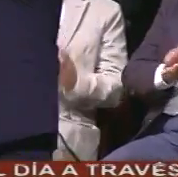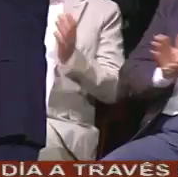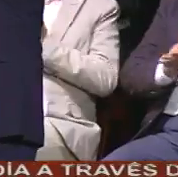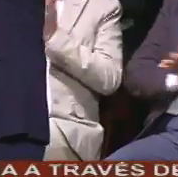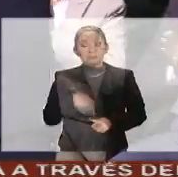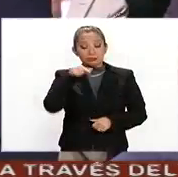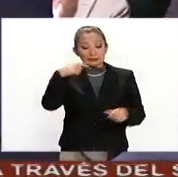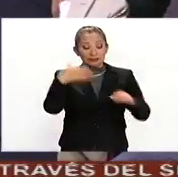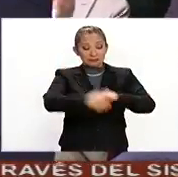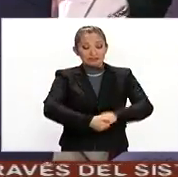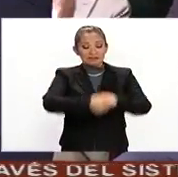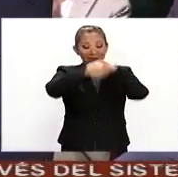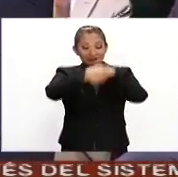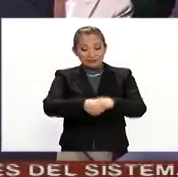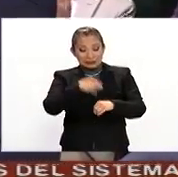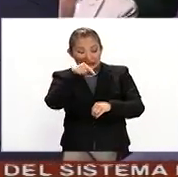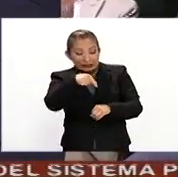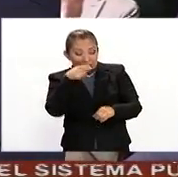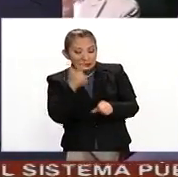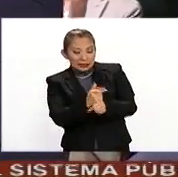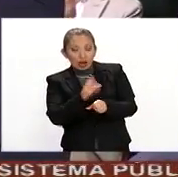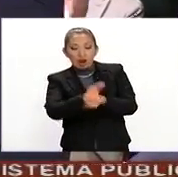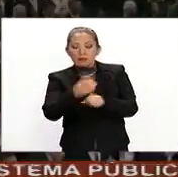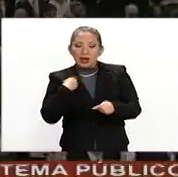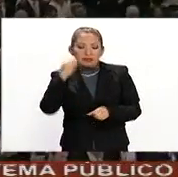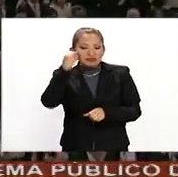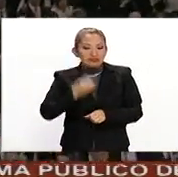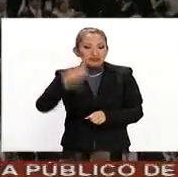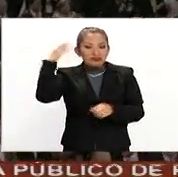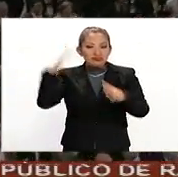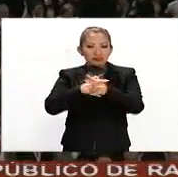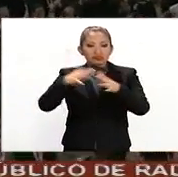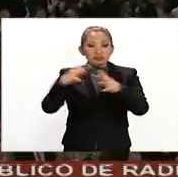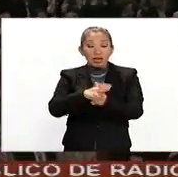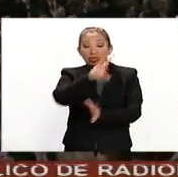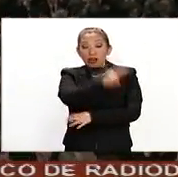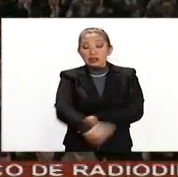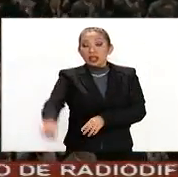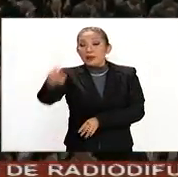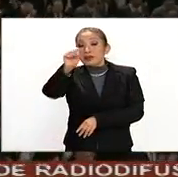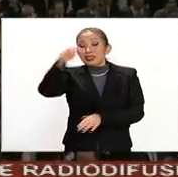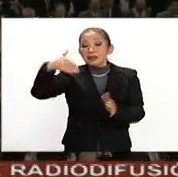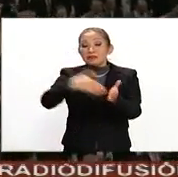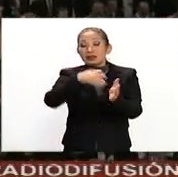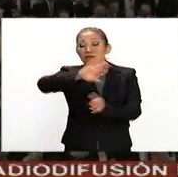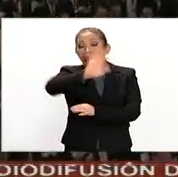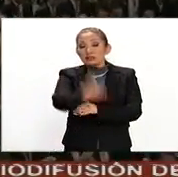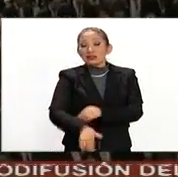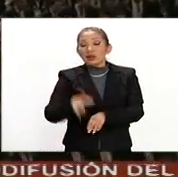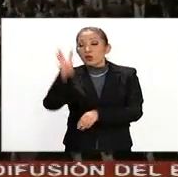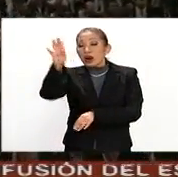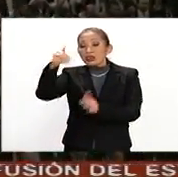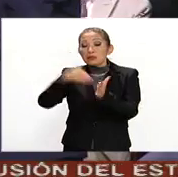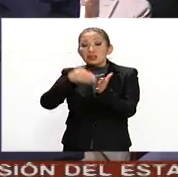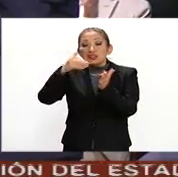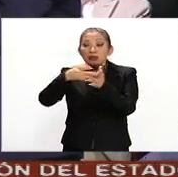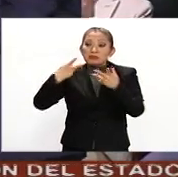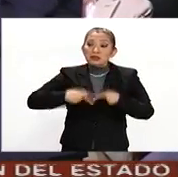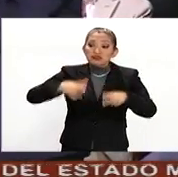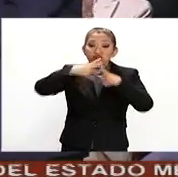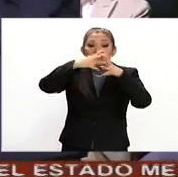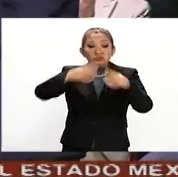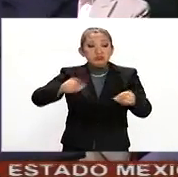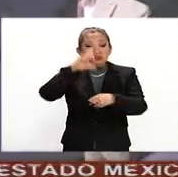Con este abrazo simbólico, Colombia deja atrás un enfrentamiento que saldó con 220.000 muertos y más de 4 millones de